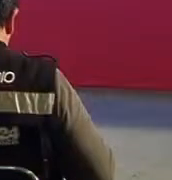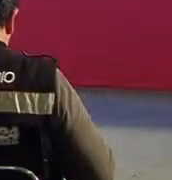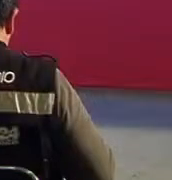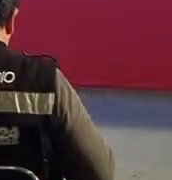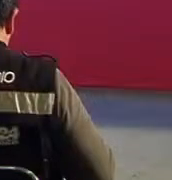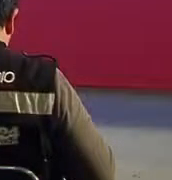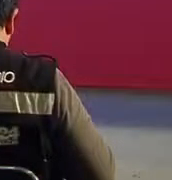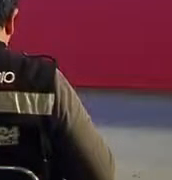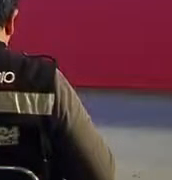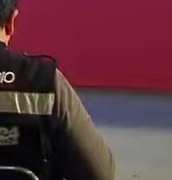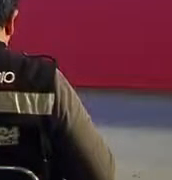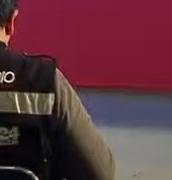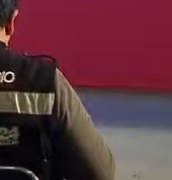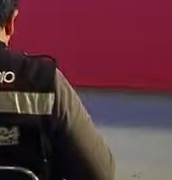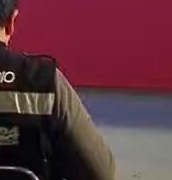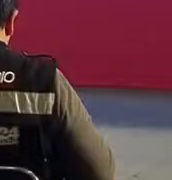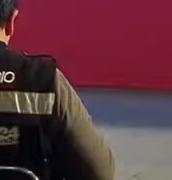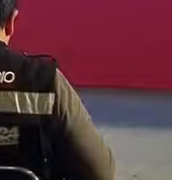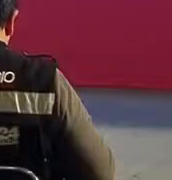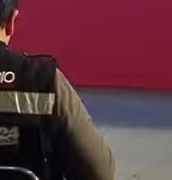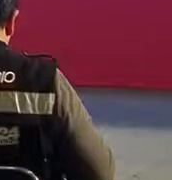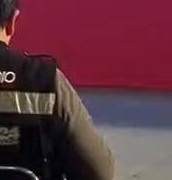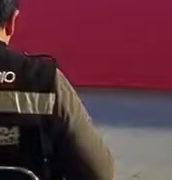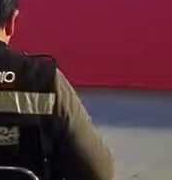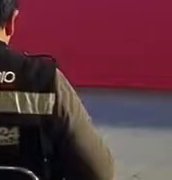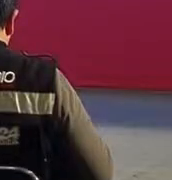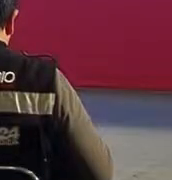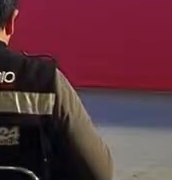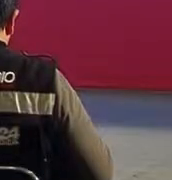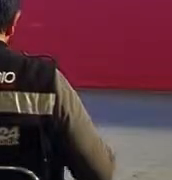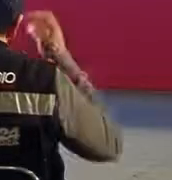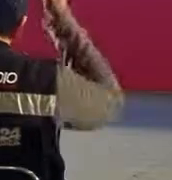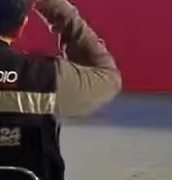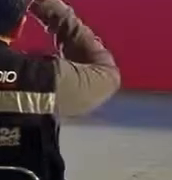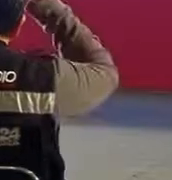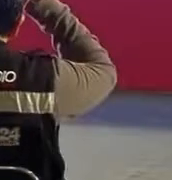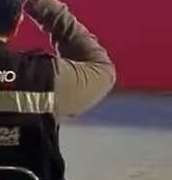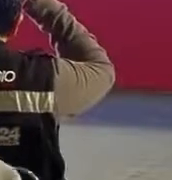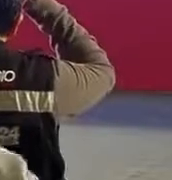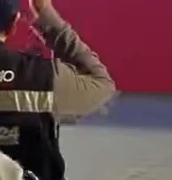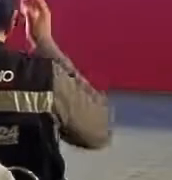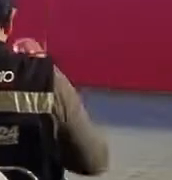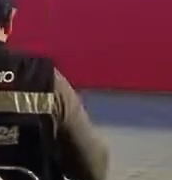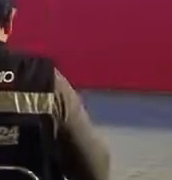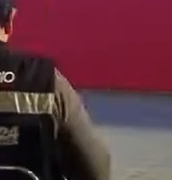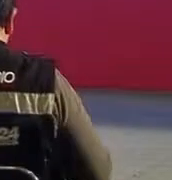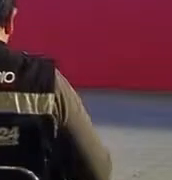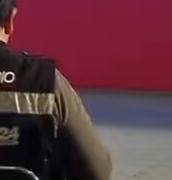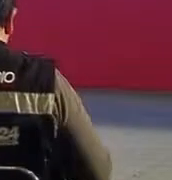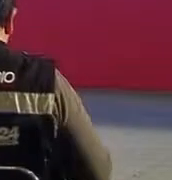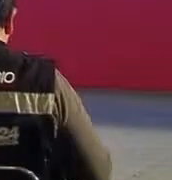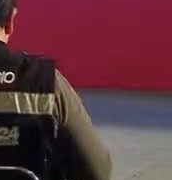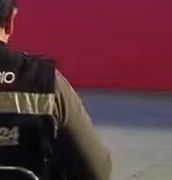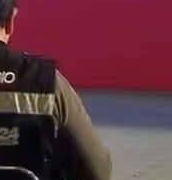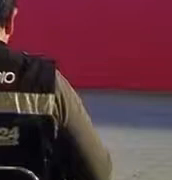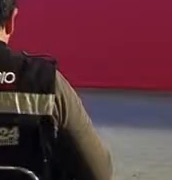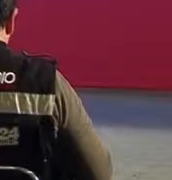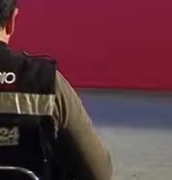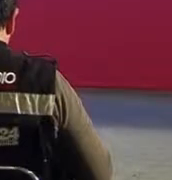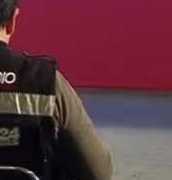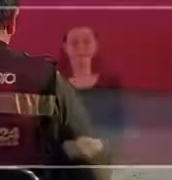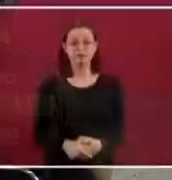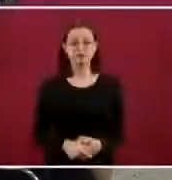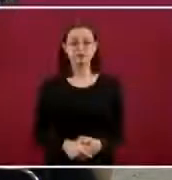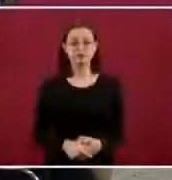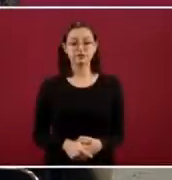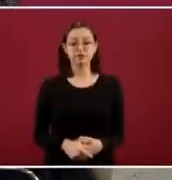feminismo o que tiene que ver con la decisión de las mujeres sobre su propio cuerpo. Y bueno, pues esto es complejo porque,